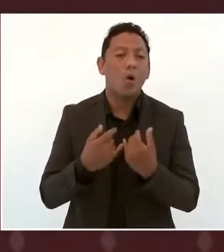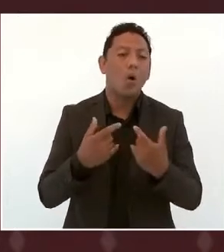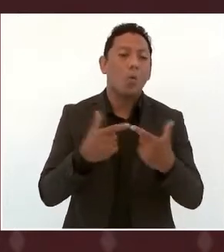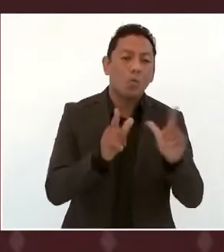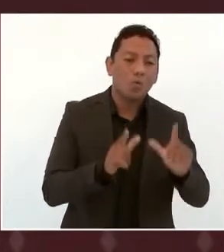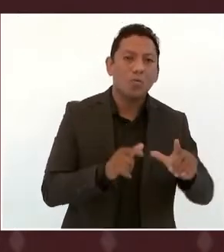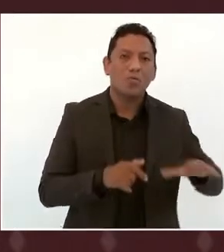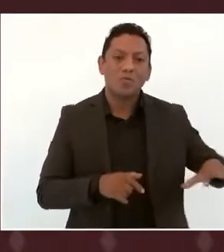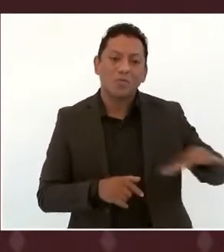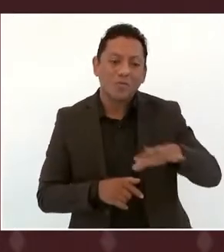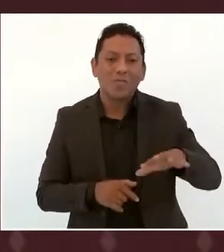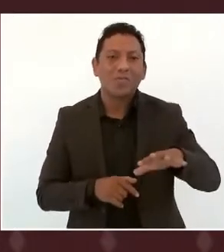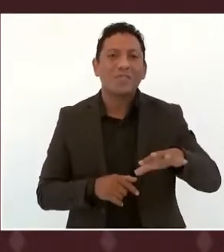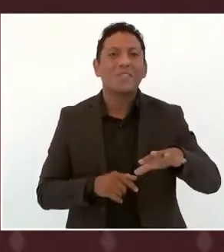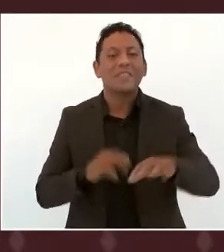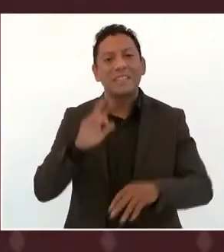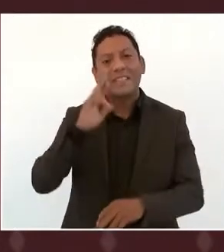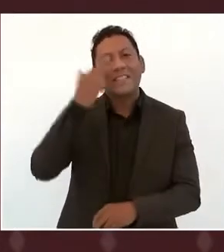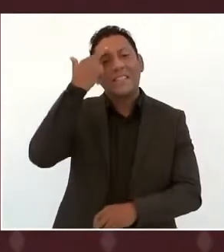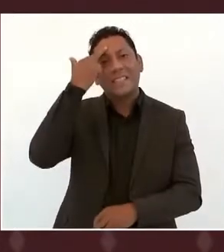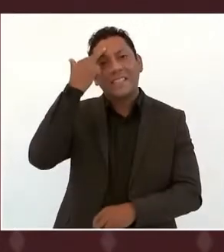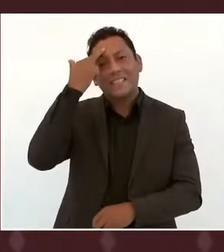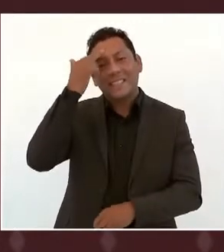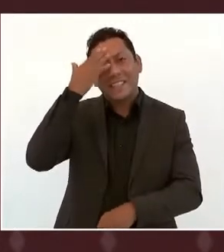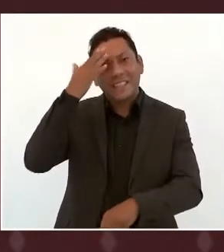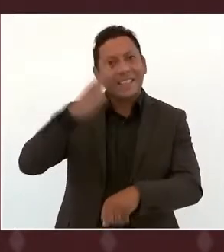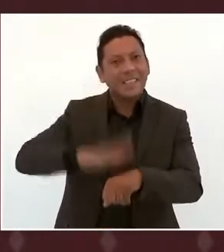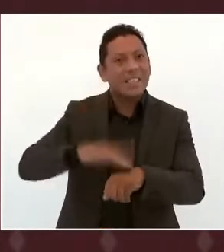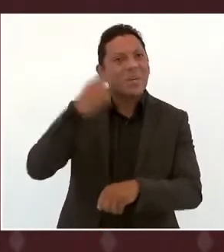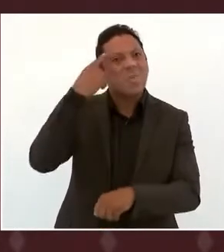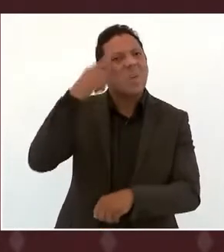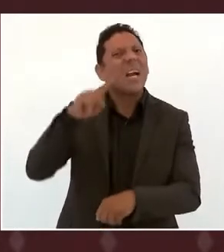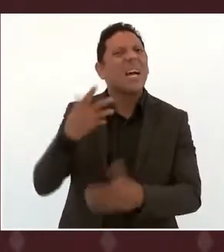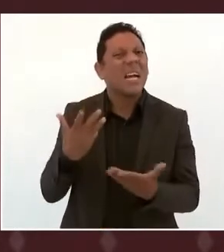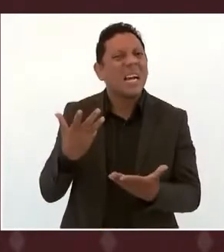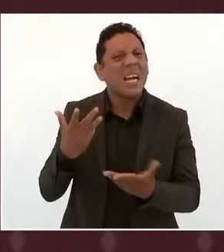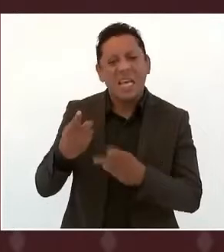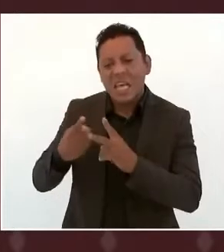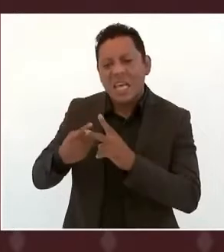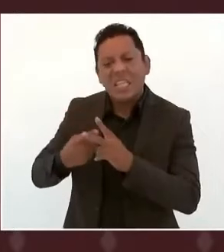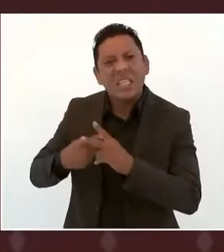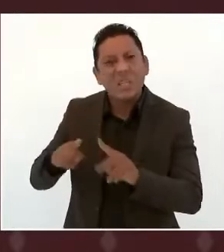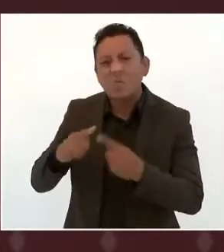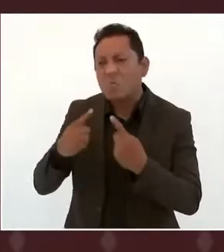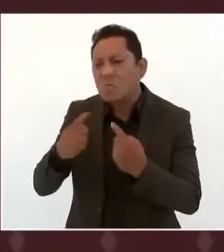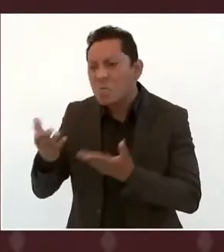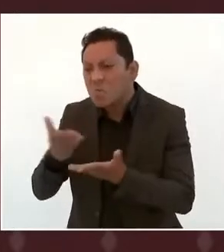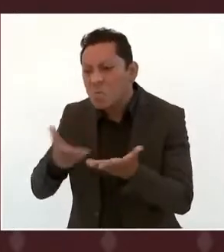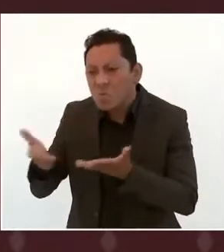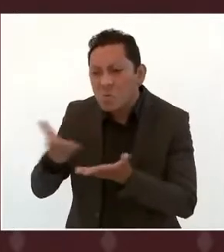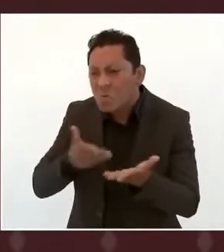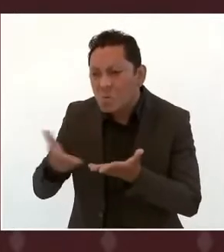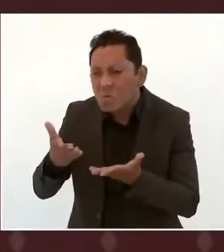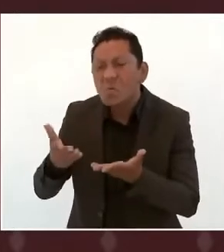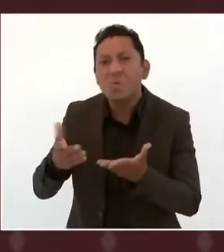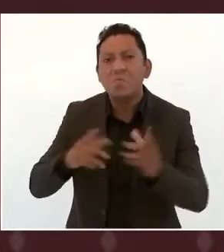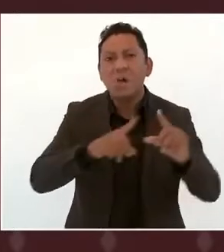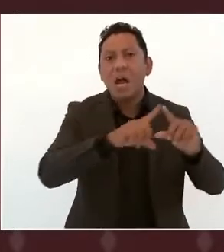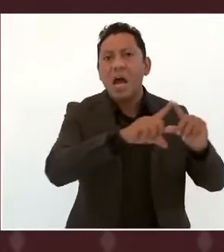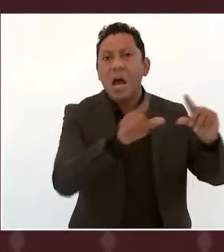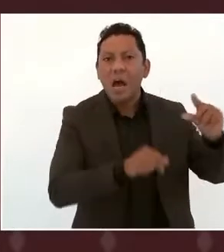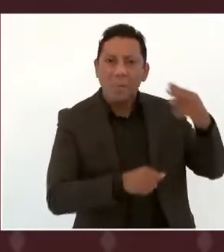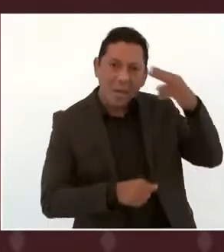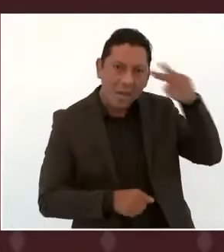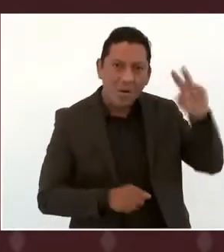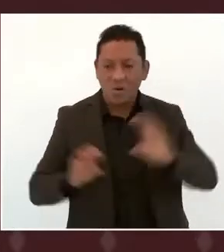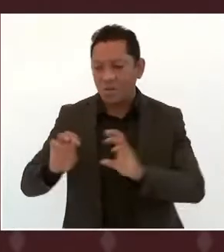ciudadanos de esta provincia para iniciar el proceso de integración de Chiapas a la